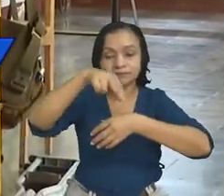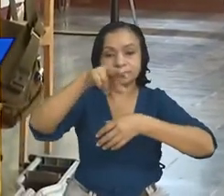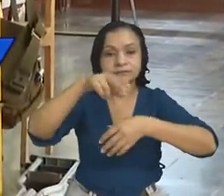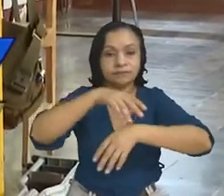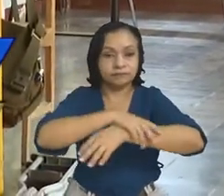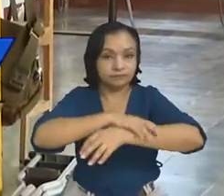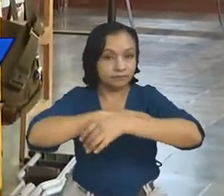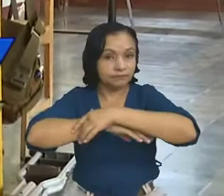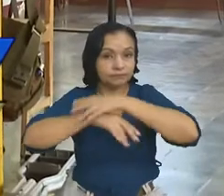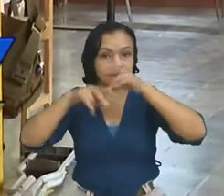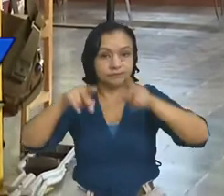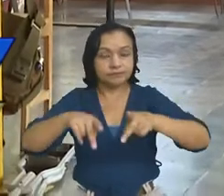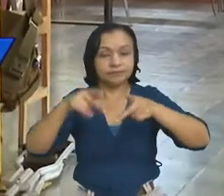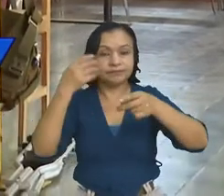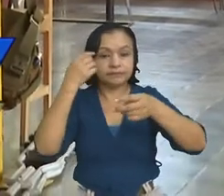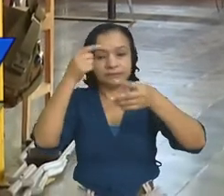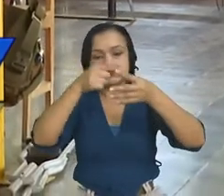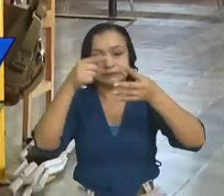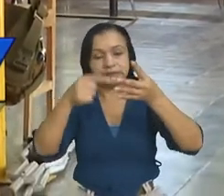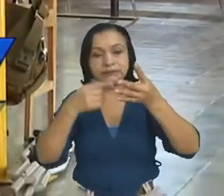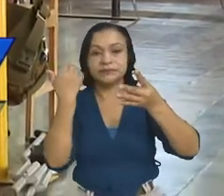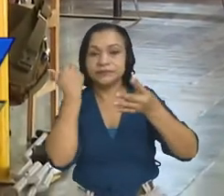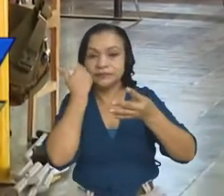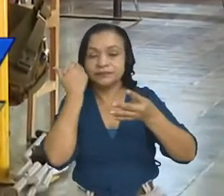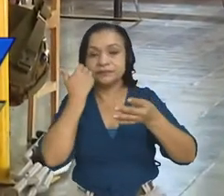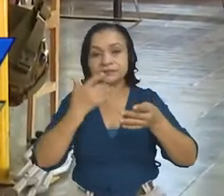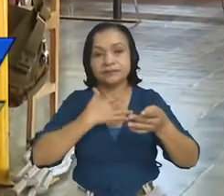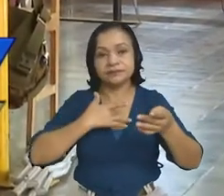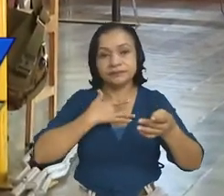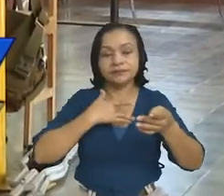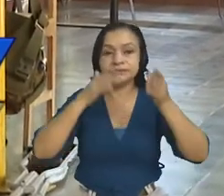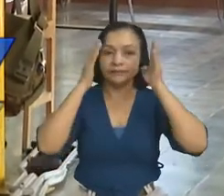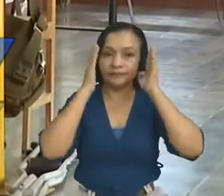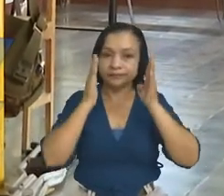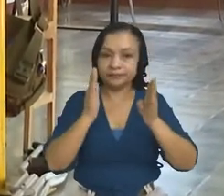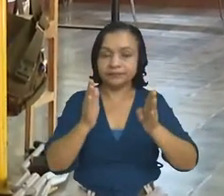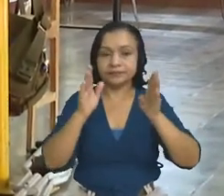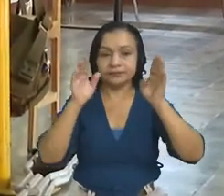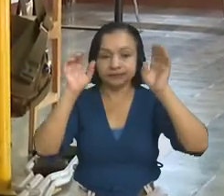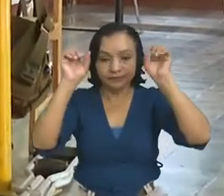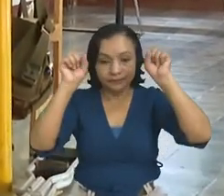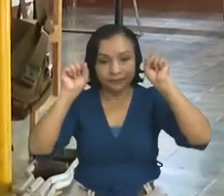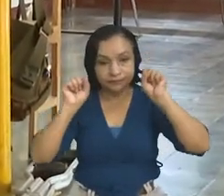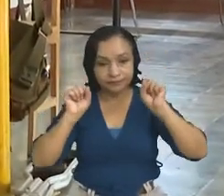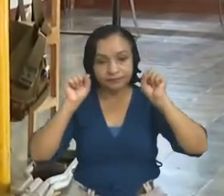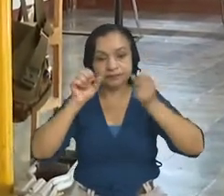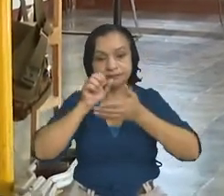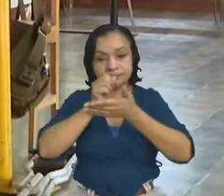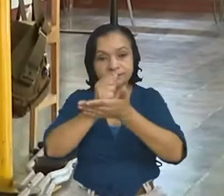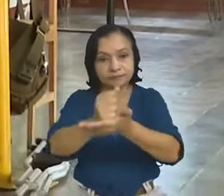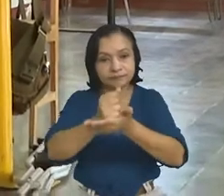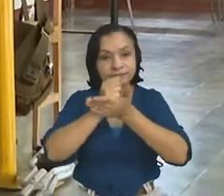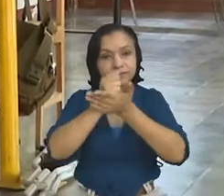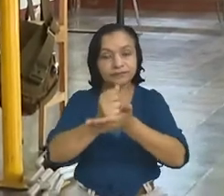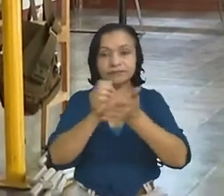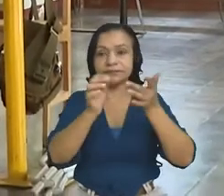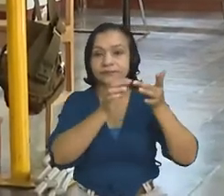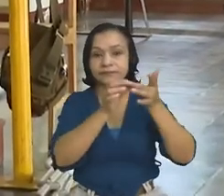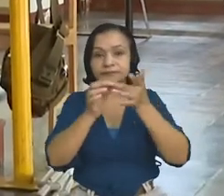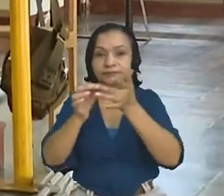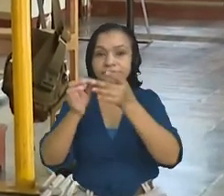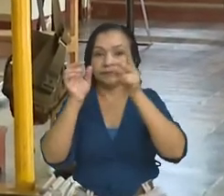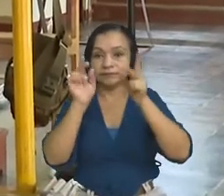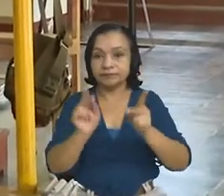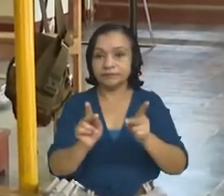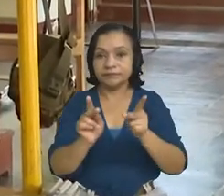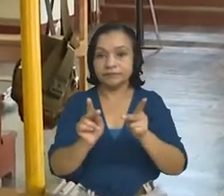miembros. Y entonces todas esas enfermedades requieren un tratamiento de fisioterapia, de rehabilitación, y en el caso específico de los que han